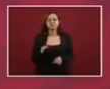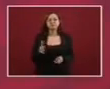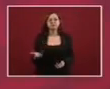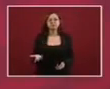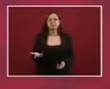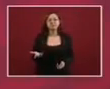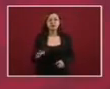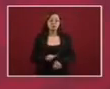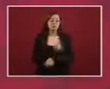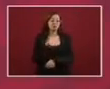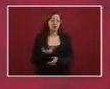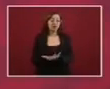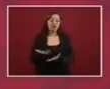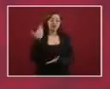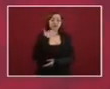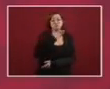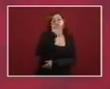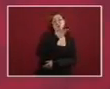la corrupción